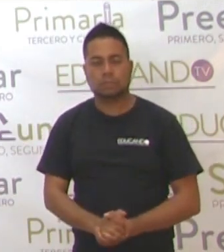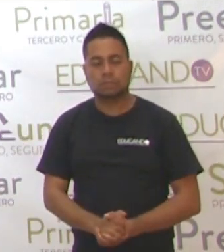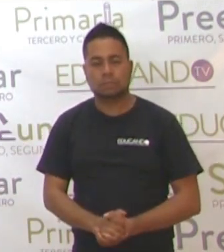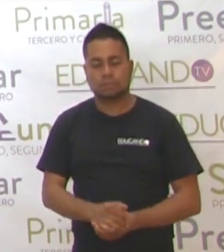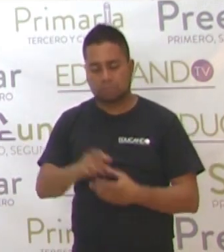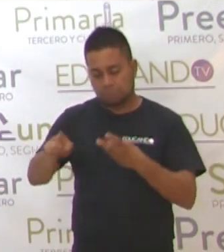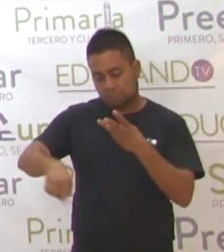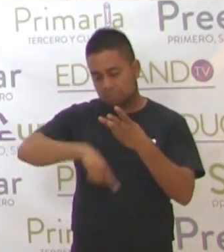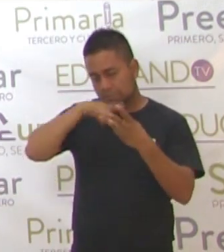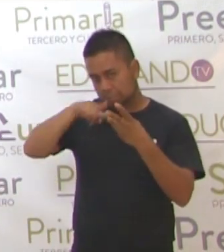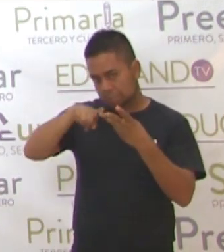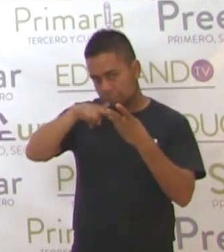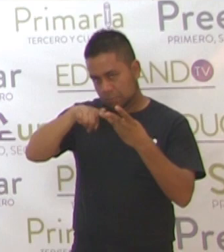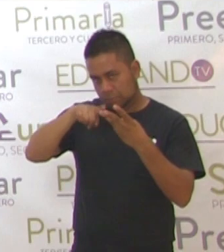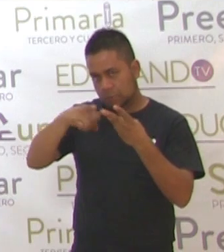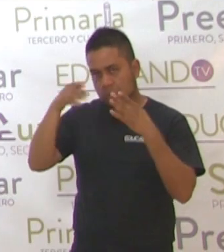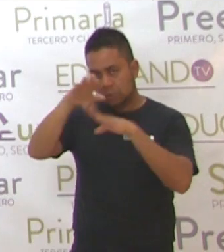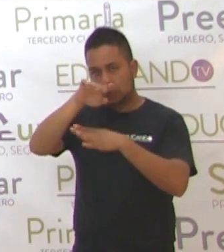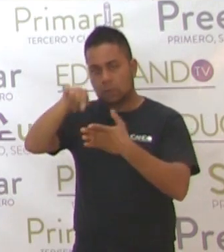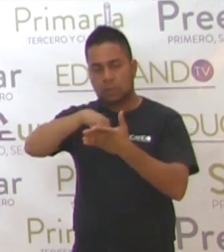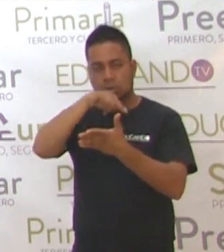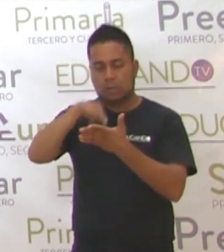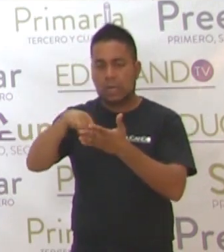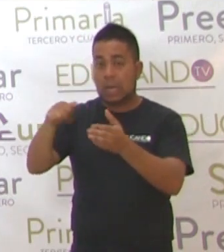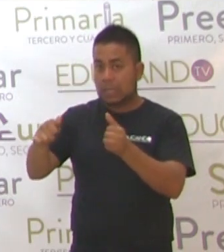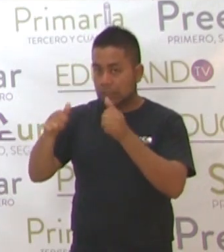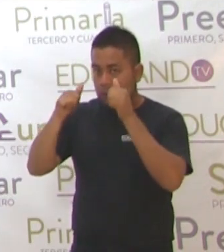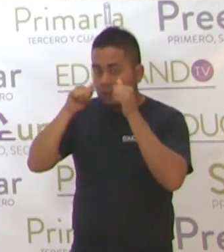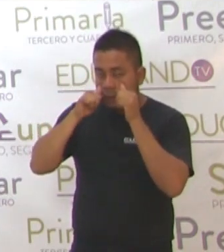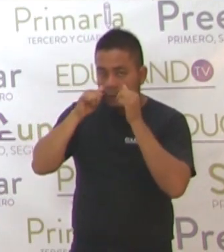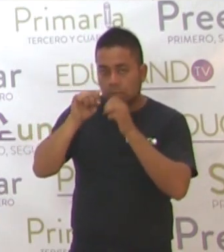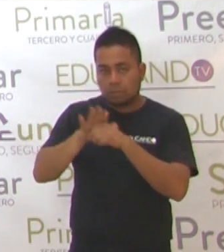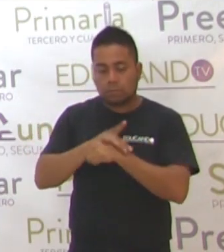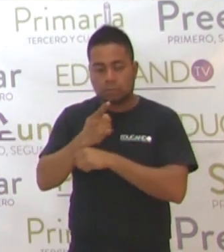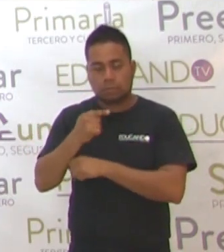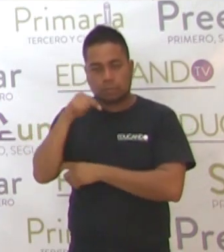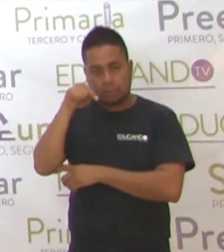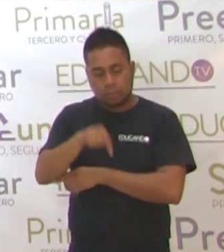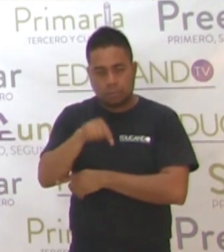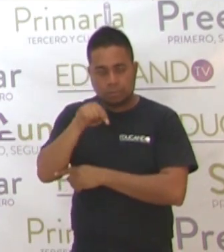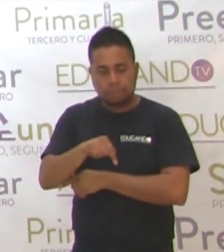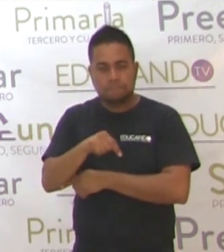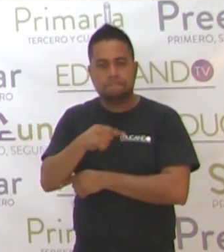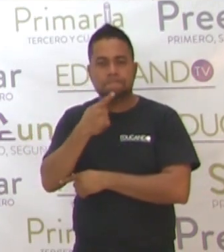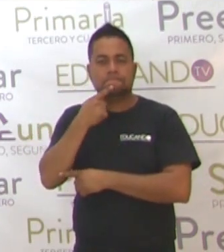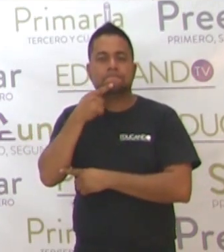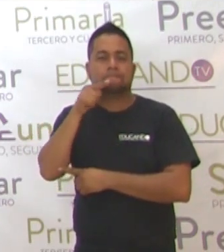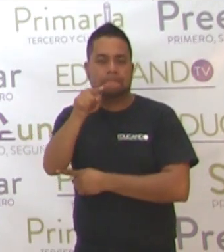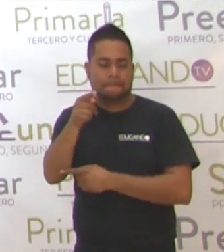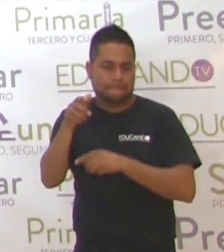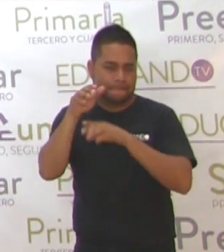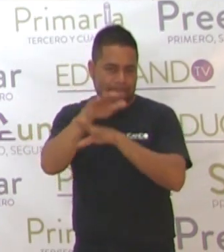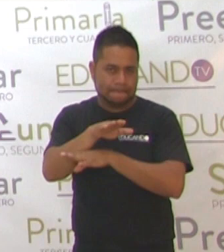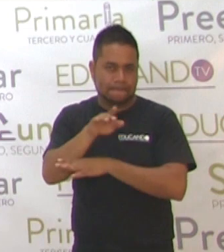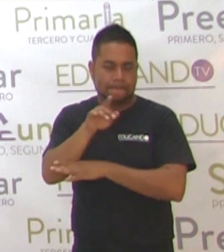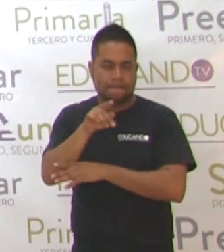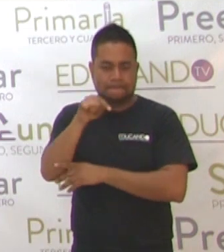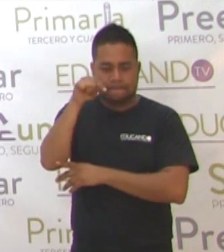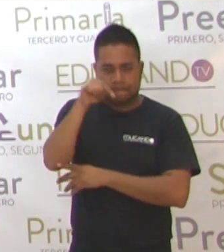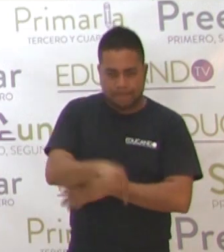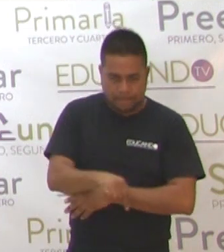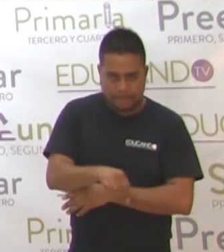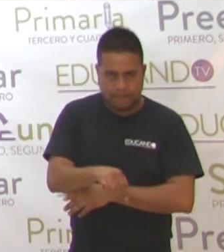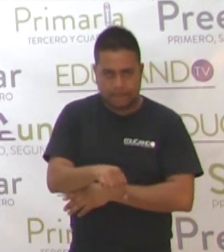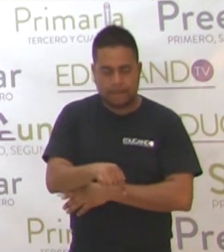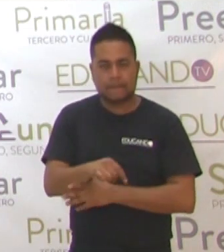los de alexis del lugar mucha atención porque aquí vamos a hacer referencia al aquí hacemos